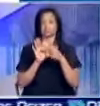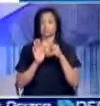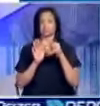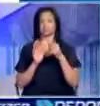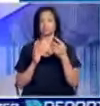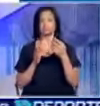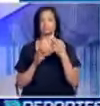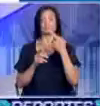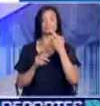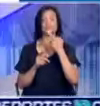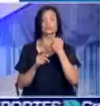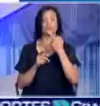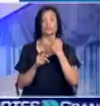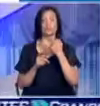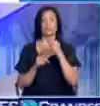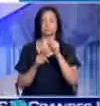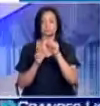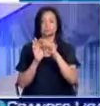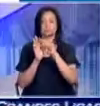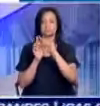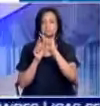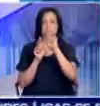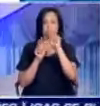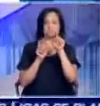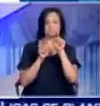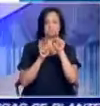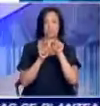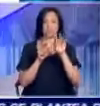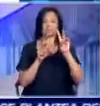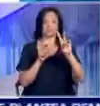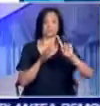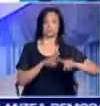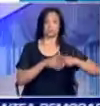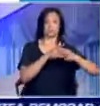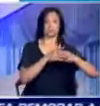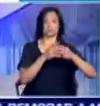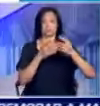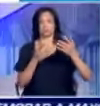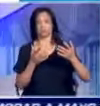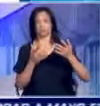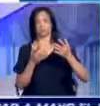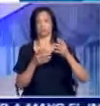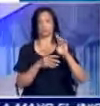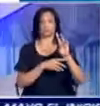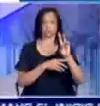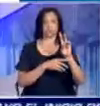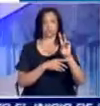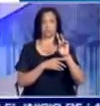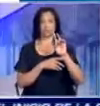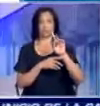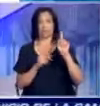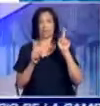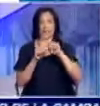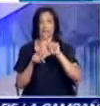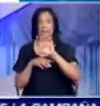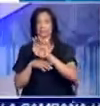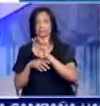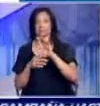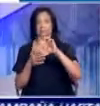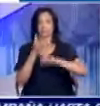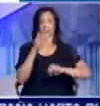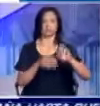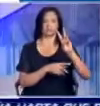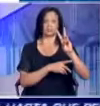ahí en rojo porque a las 7 comienza usted de 7 a 5 le quita